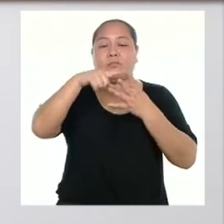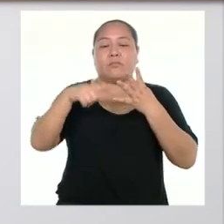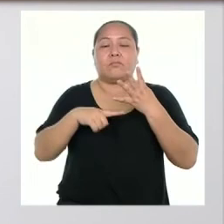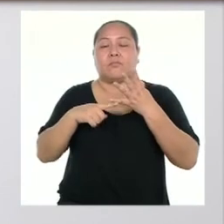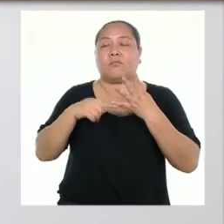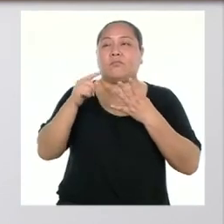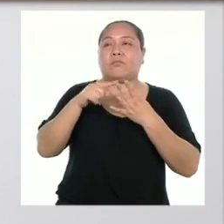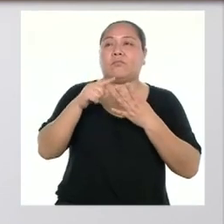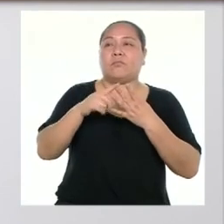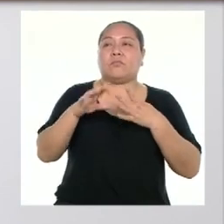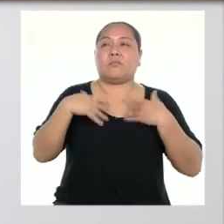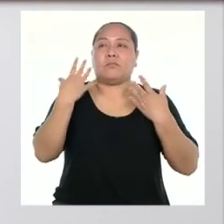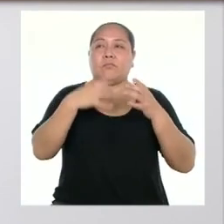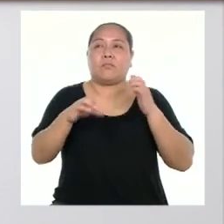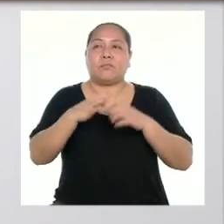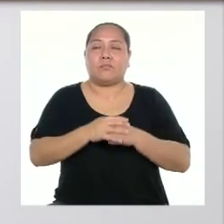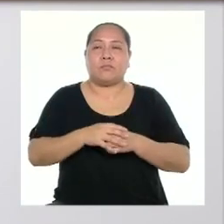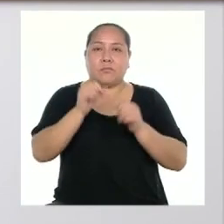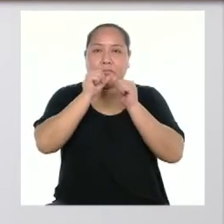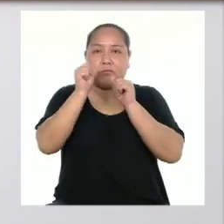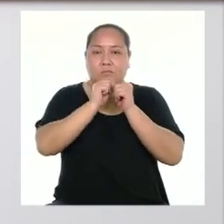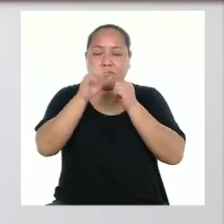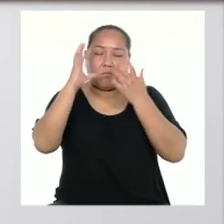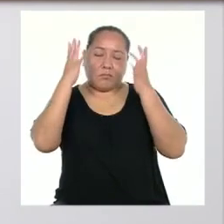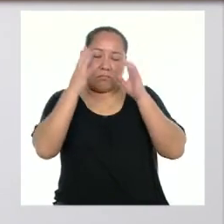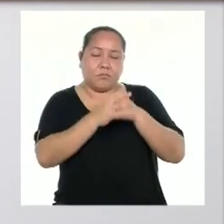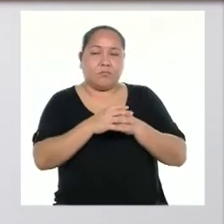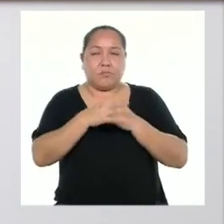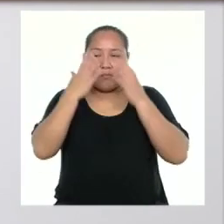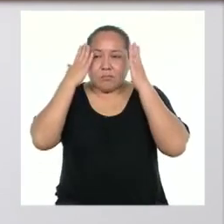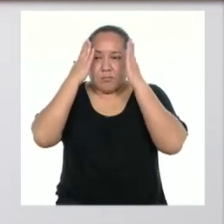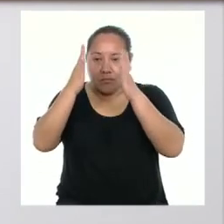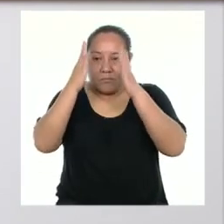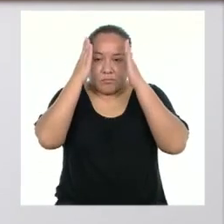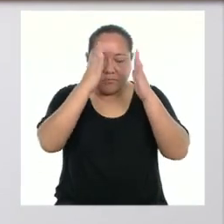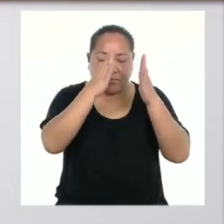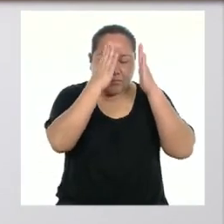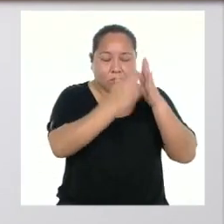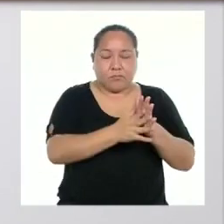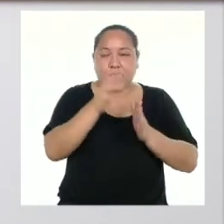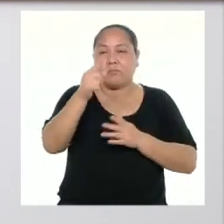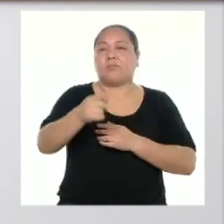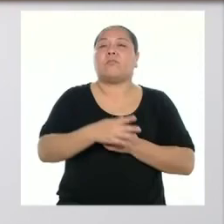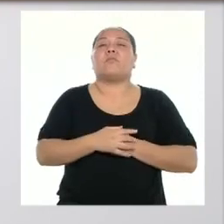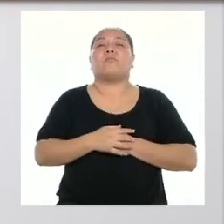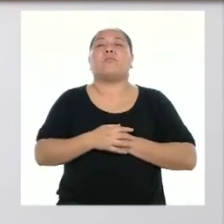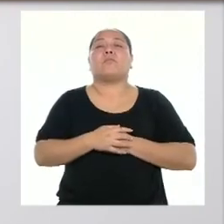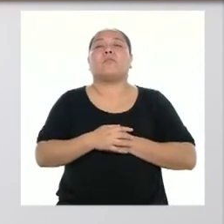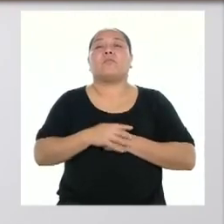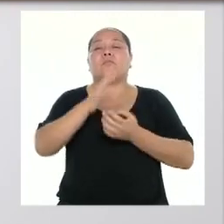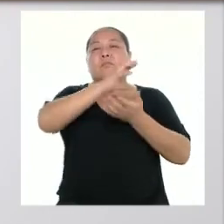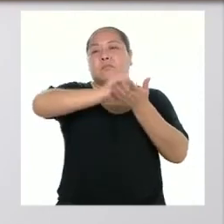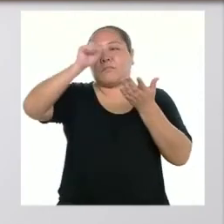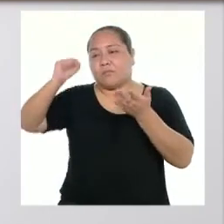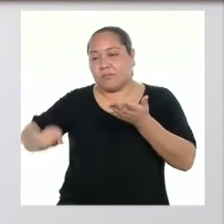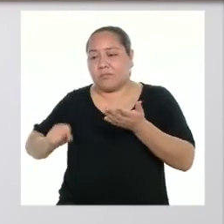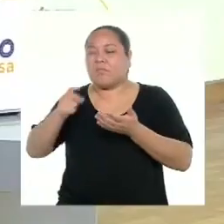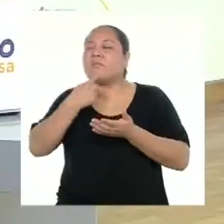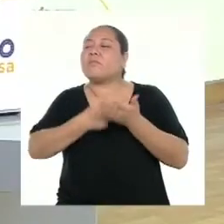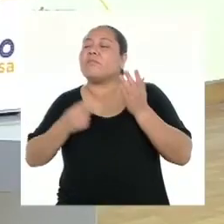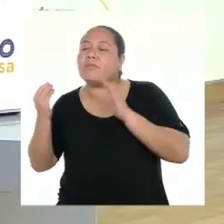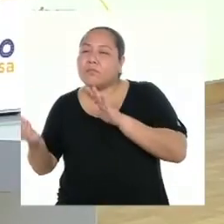y podemos hacer de nuevo un cálculo similar, prestando mucha atención a lo que se debe quitar y